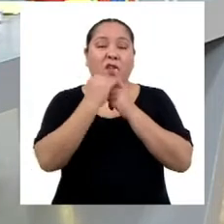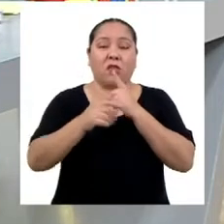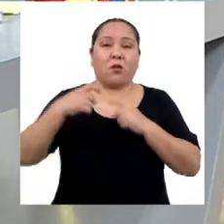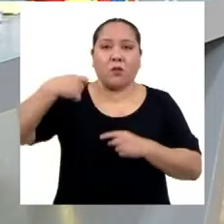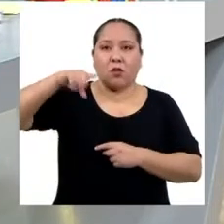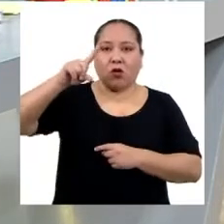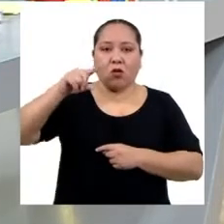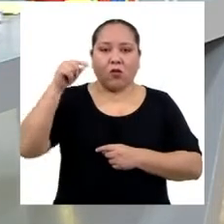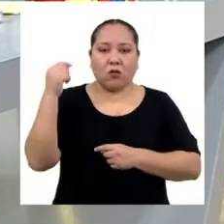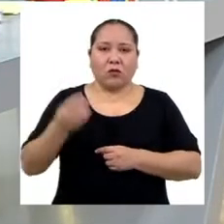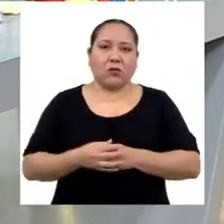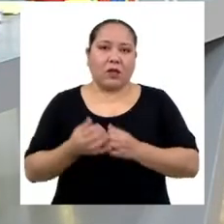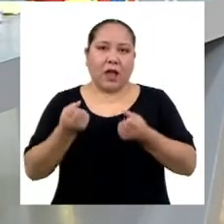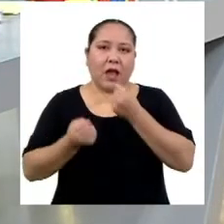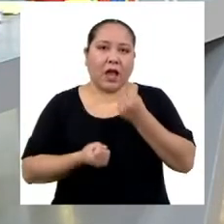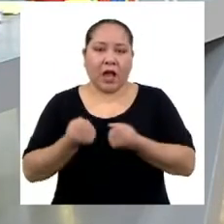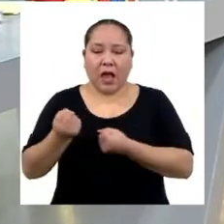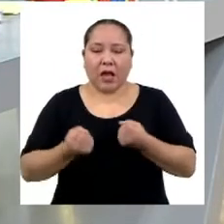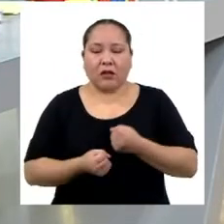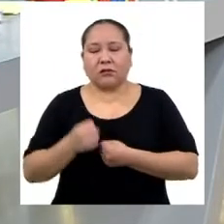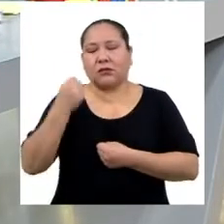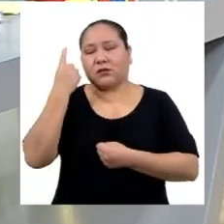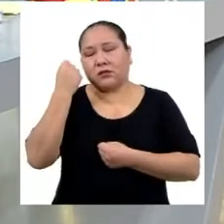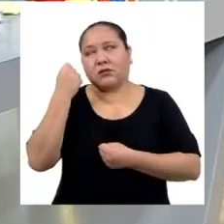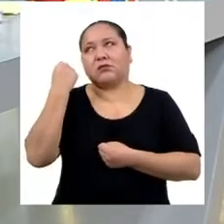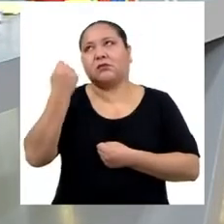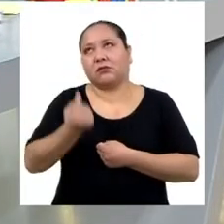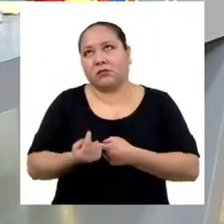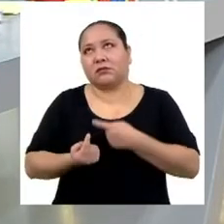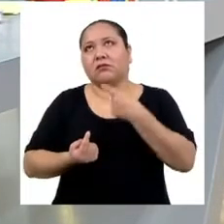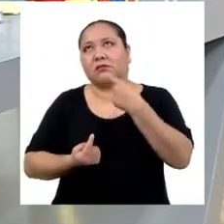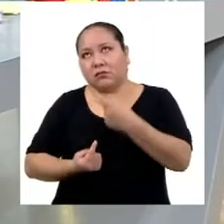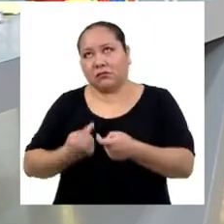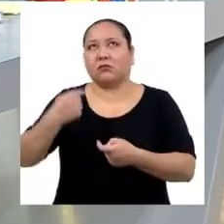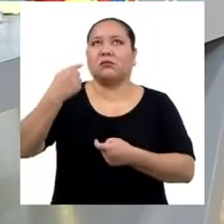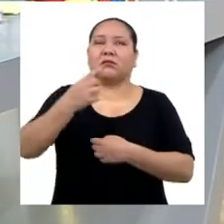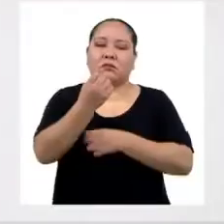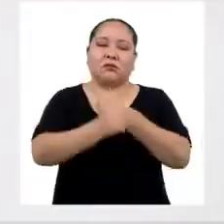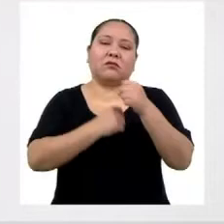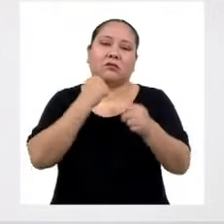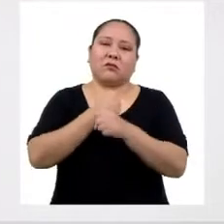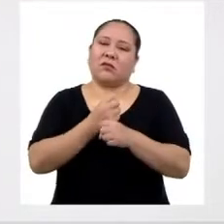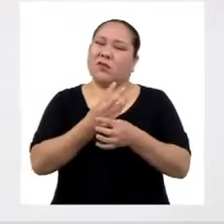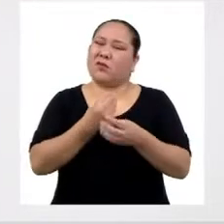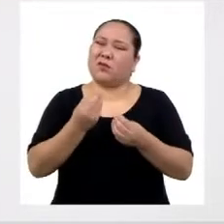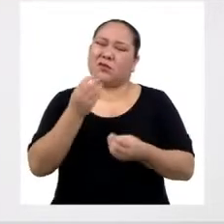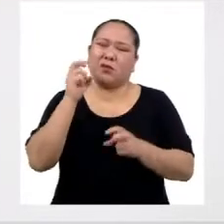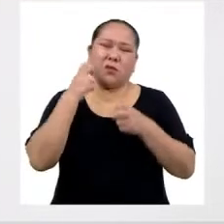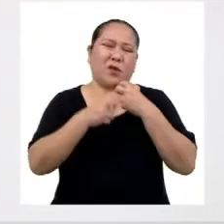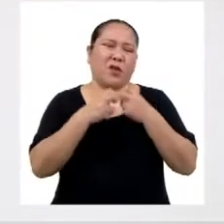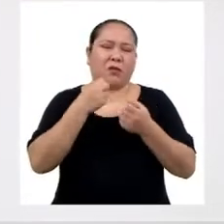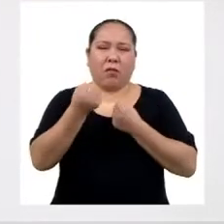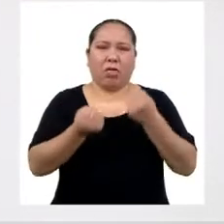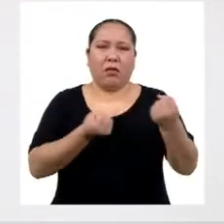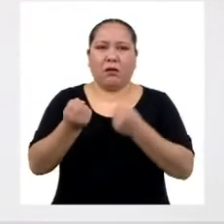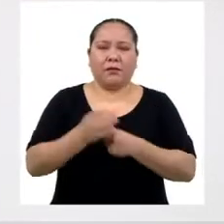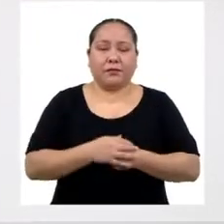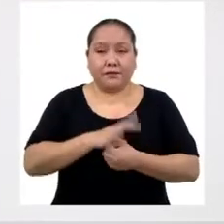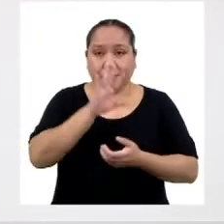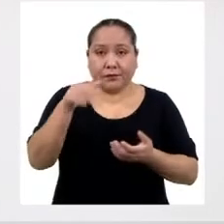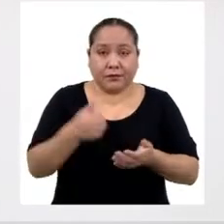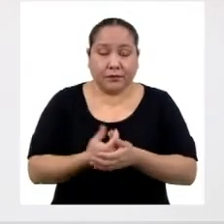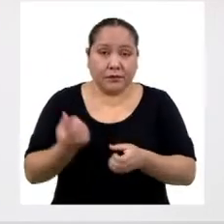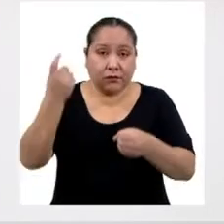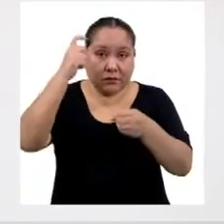del Perú, se entiende por qué cada año el tráfico empeora. Pero así como todas y todos somos parte